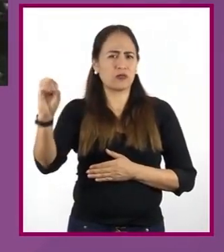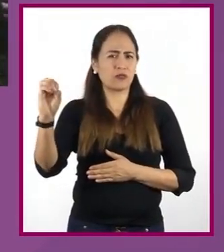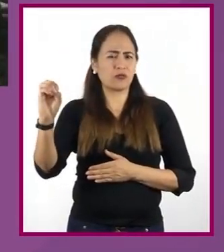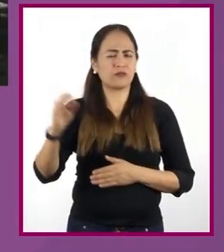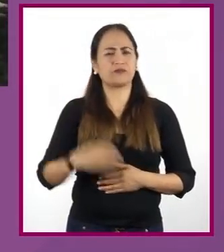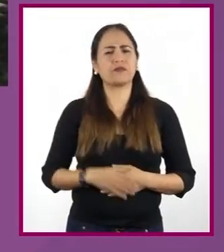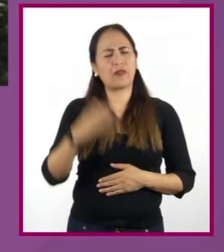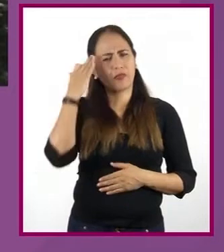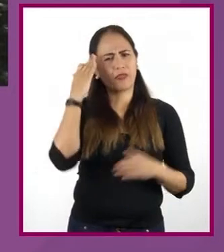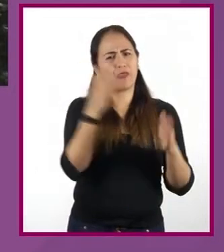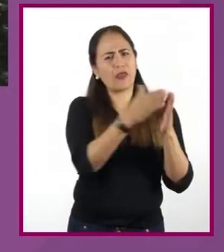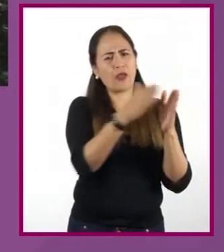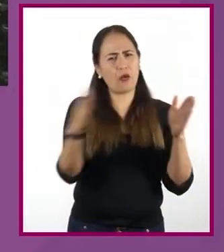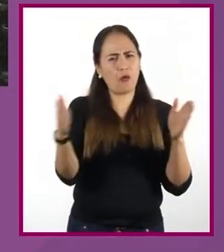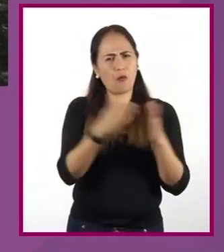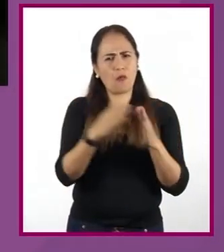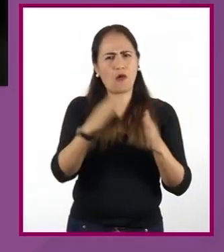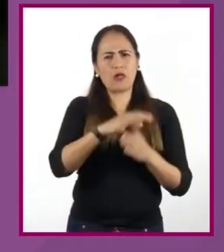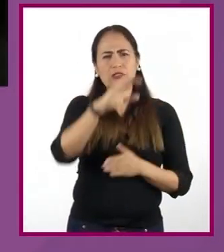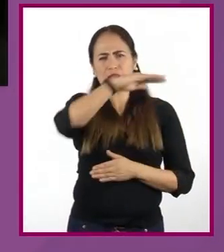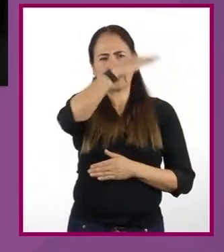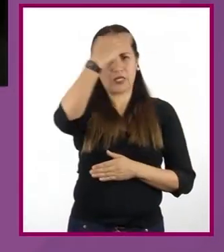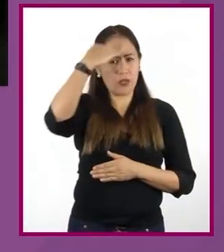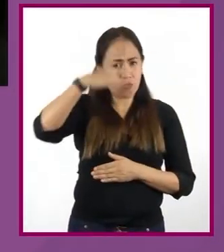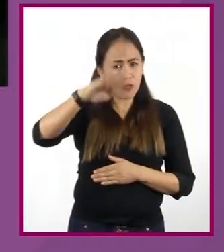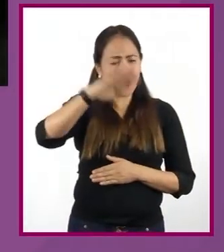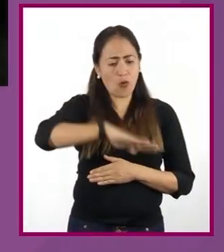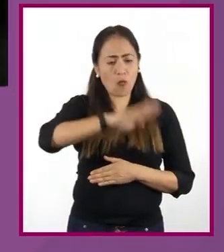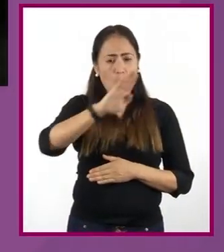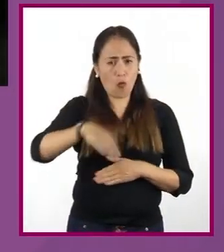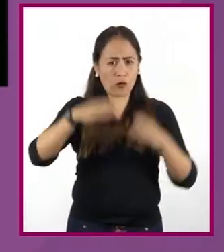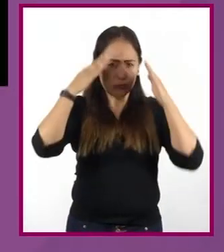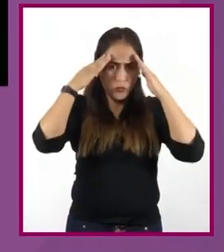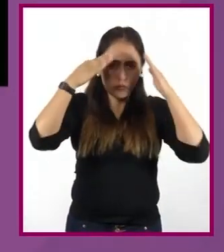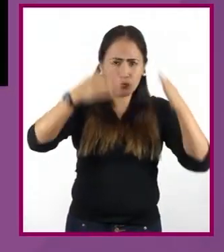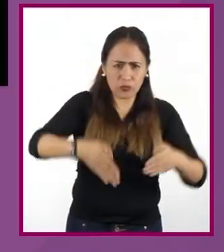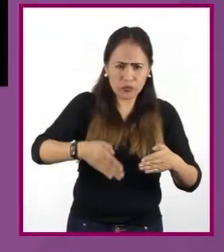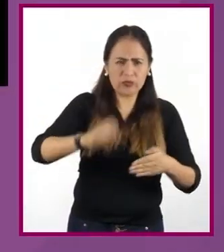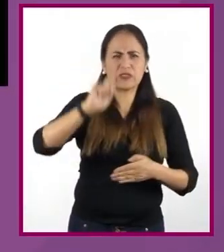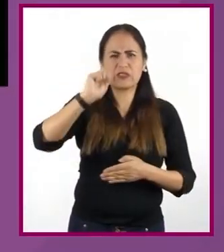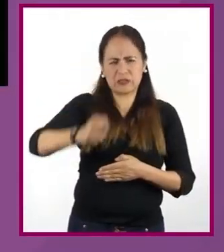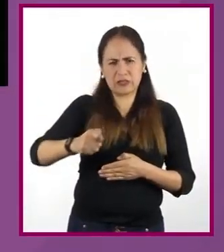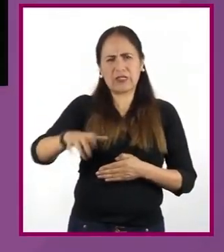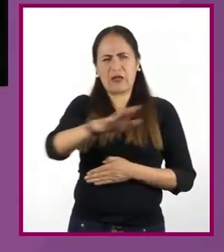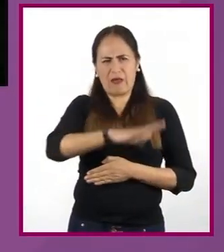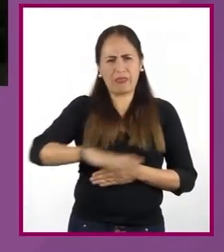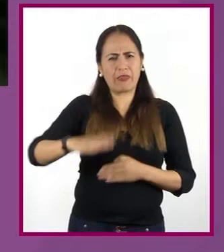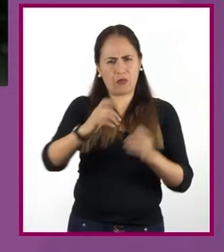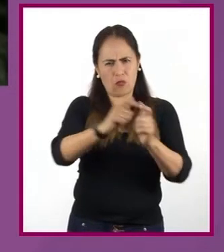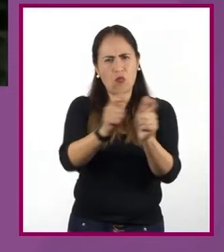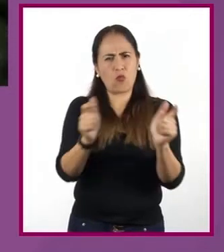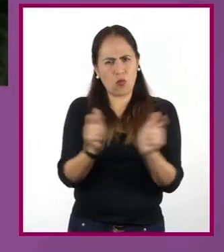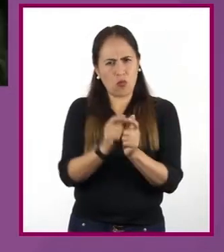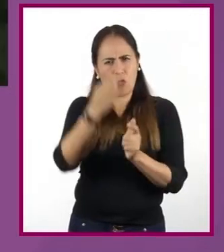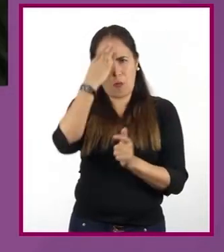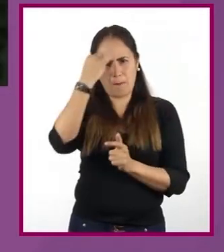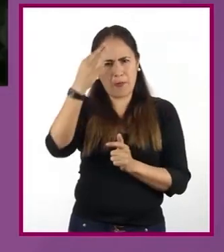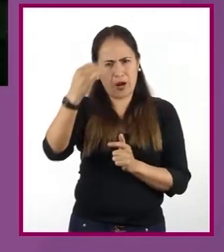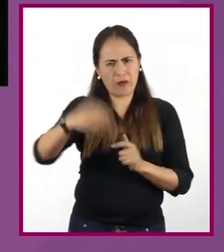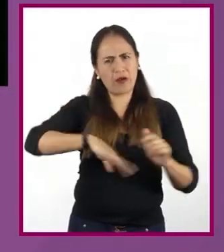10.00000, época dedicada al Señor de la Muerte, también significó la muerte del mundo maya de este periodo.